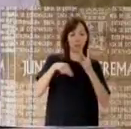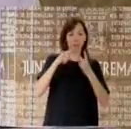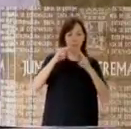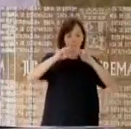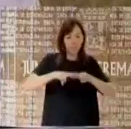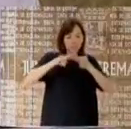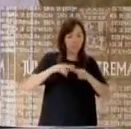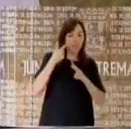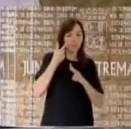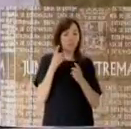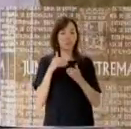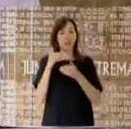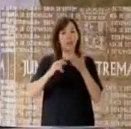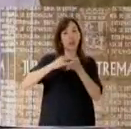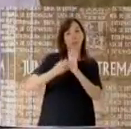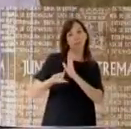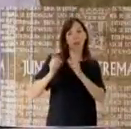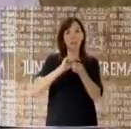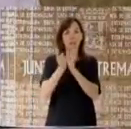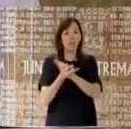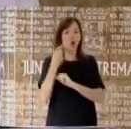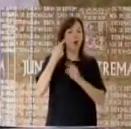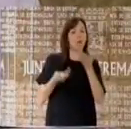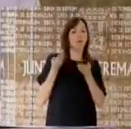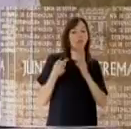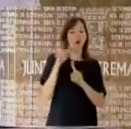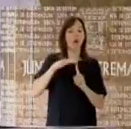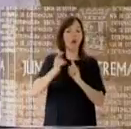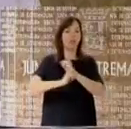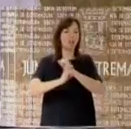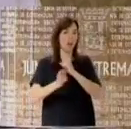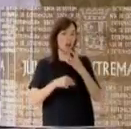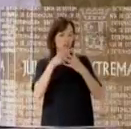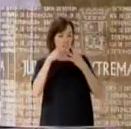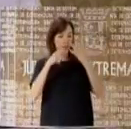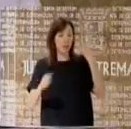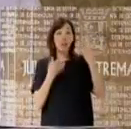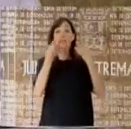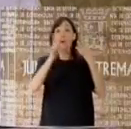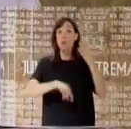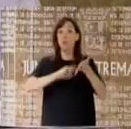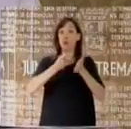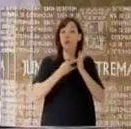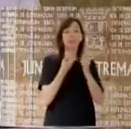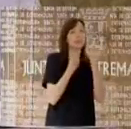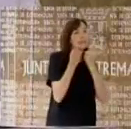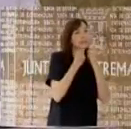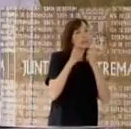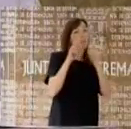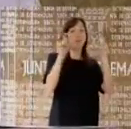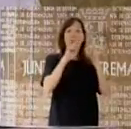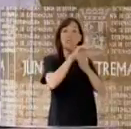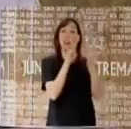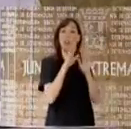plan general de transformación, hemos hecho una evaluación ambiental estratégica, hemos hecho proyectos con consultoras internacionales